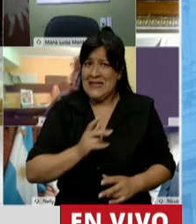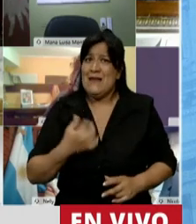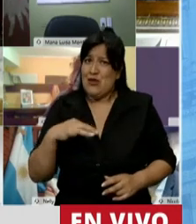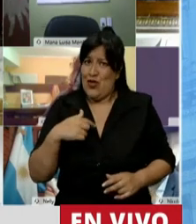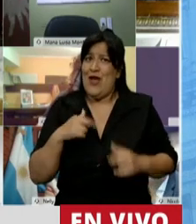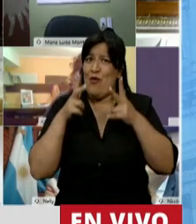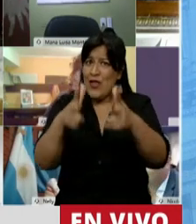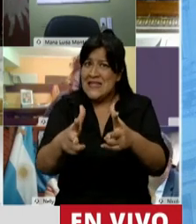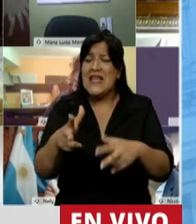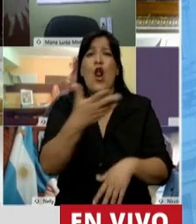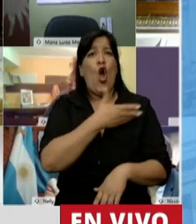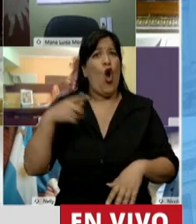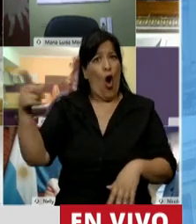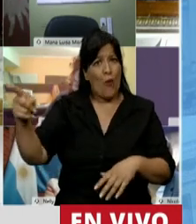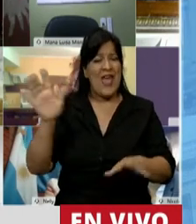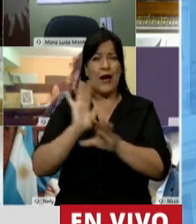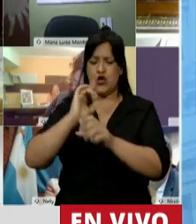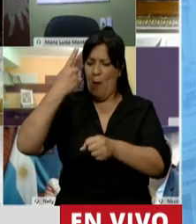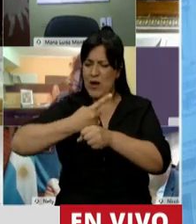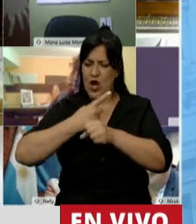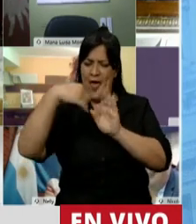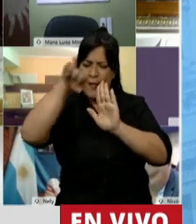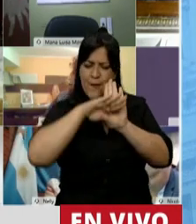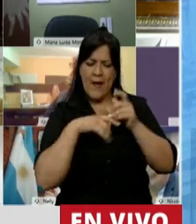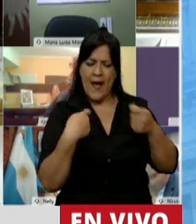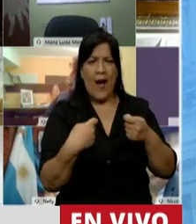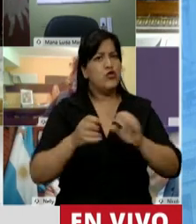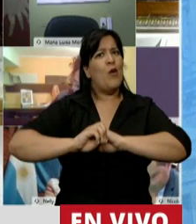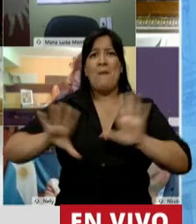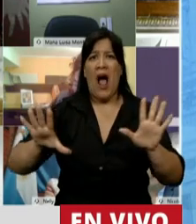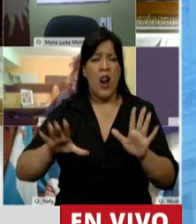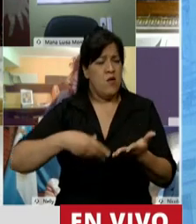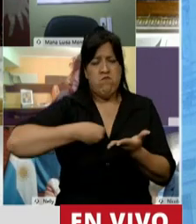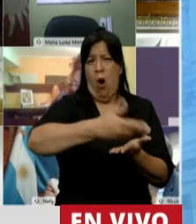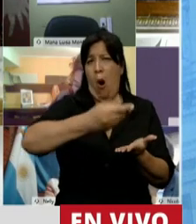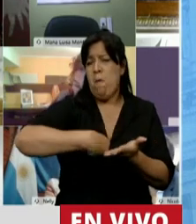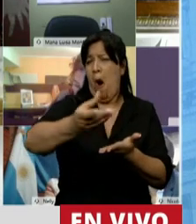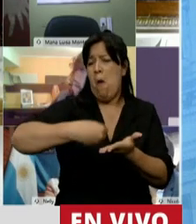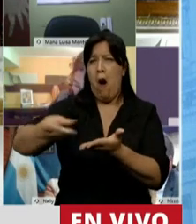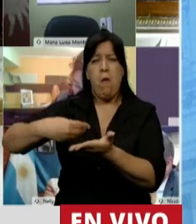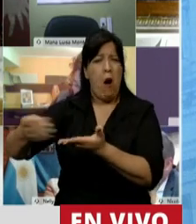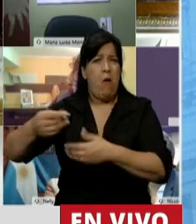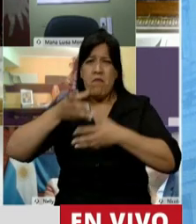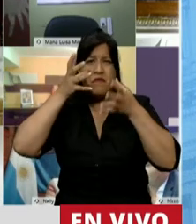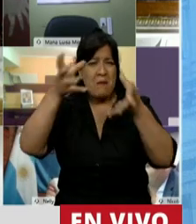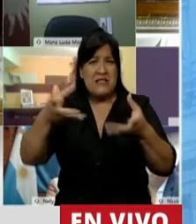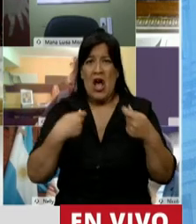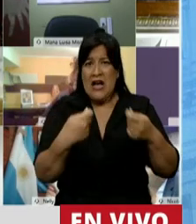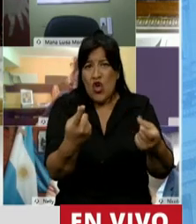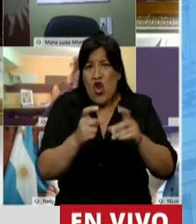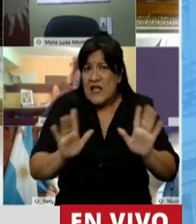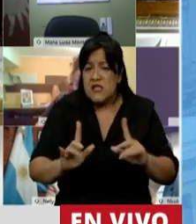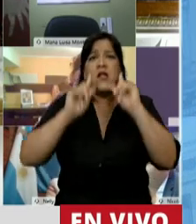gobierno prioriza muy mal el gasto, porque lo que hace es despilfarrar en gastos absolutamente